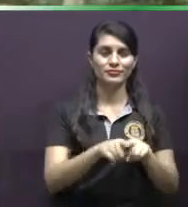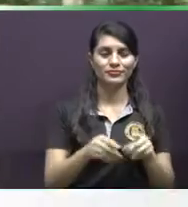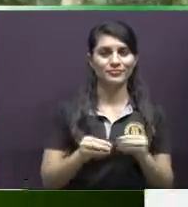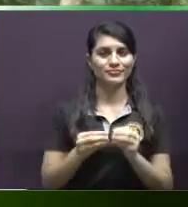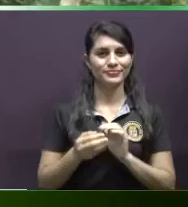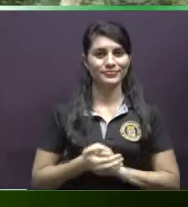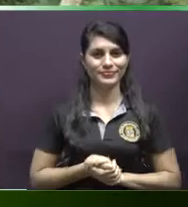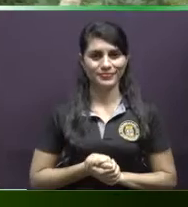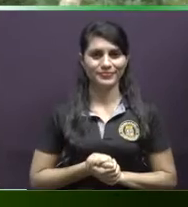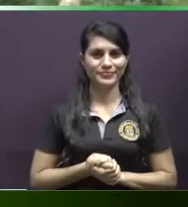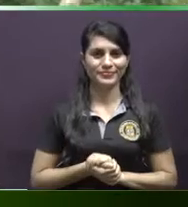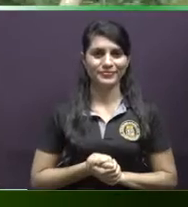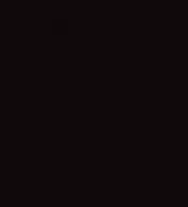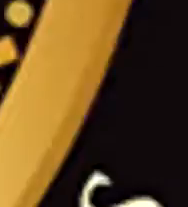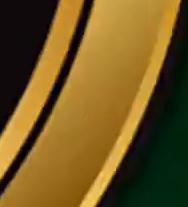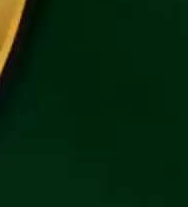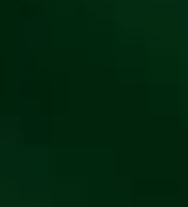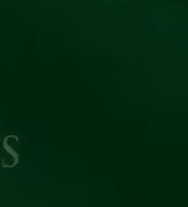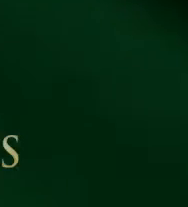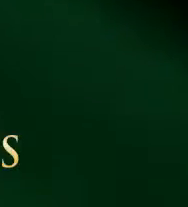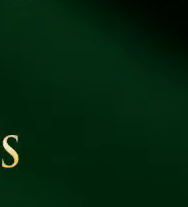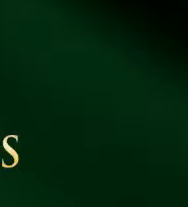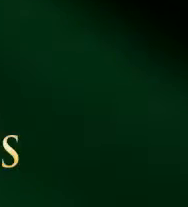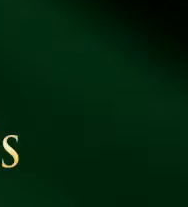vamos por los vados de los ríos